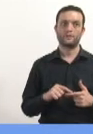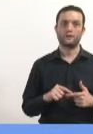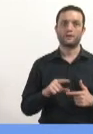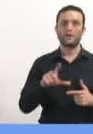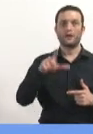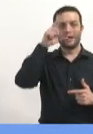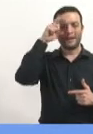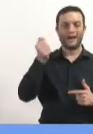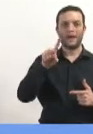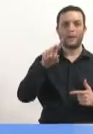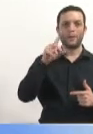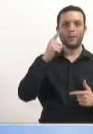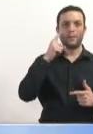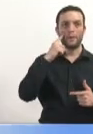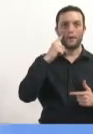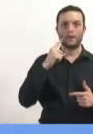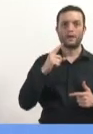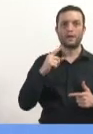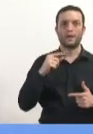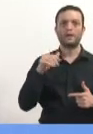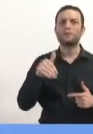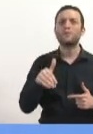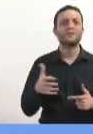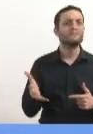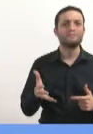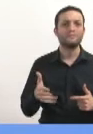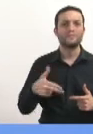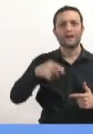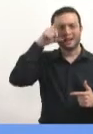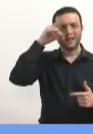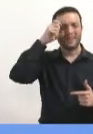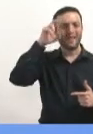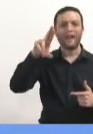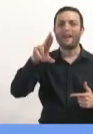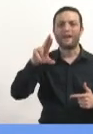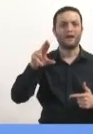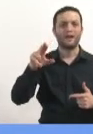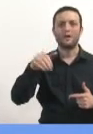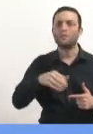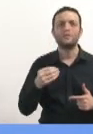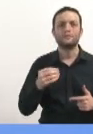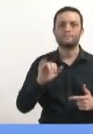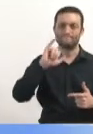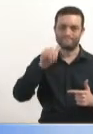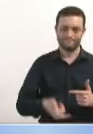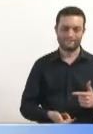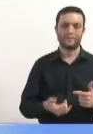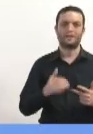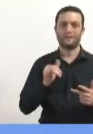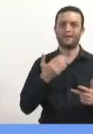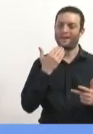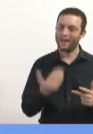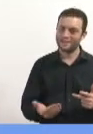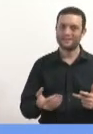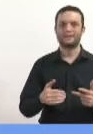y su voto si senador del su voto gracias senador